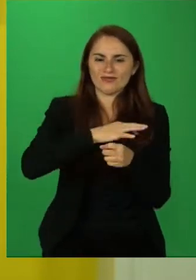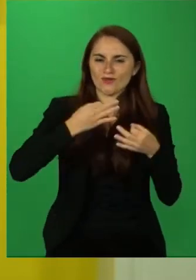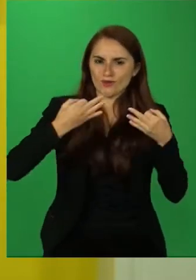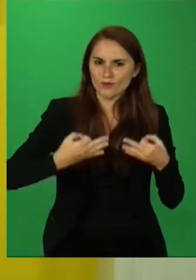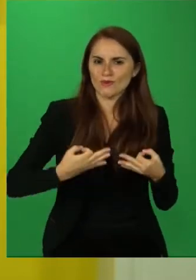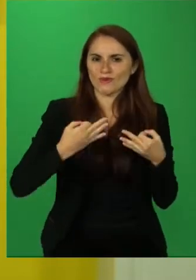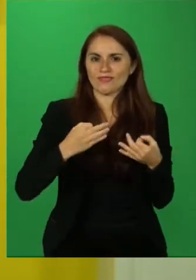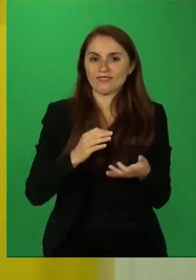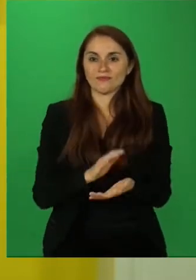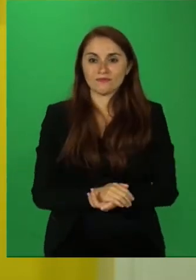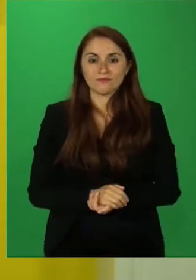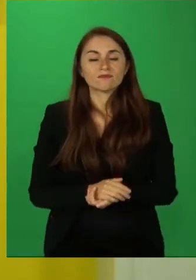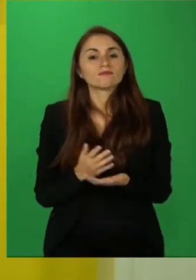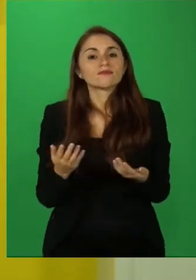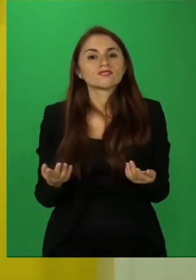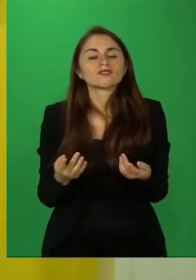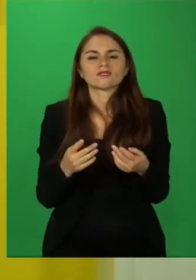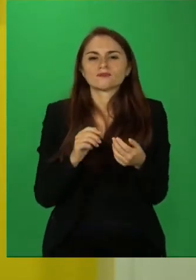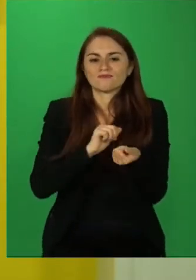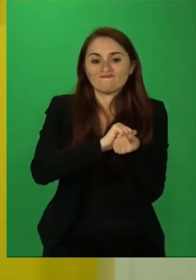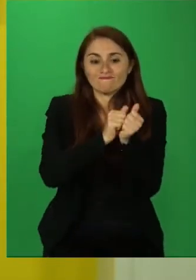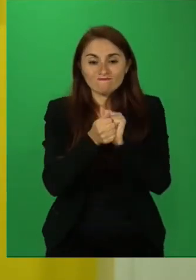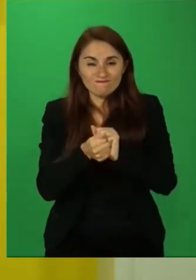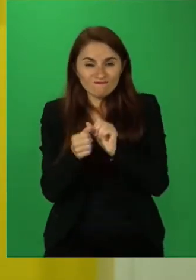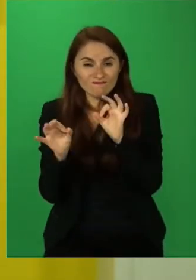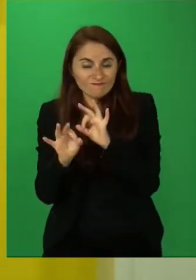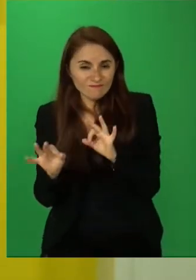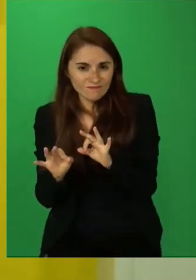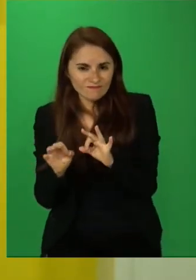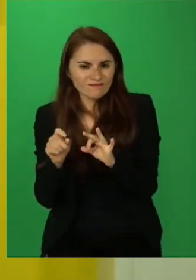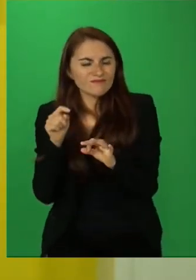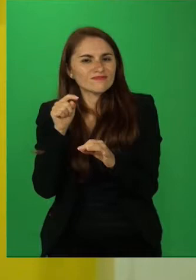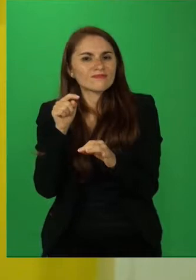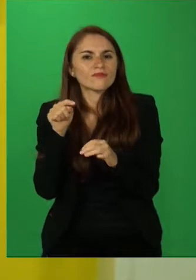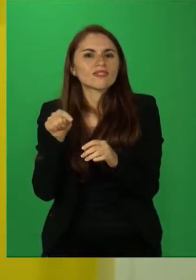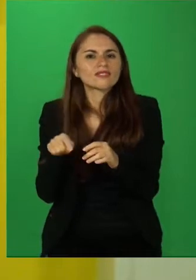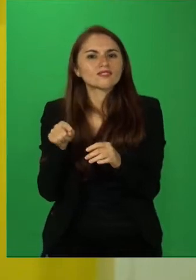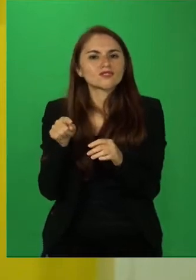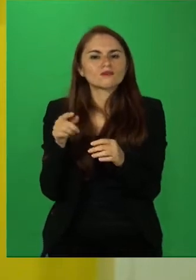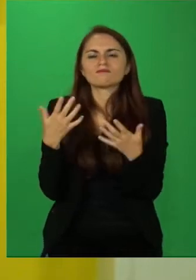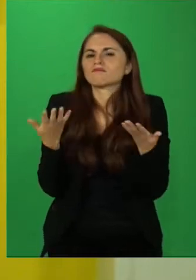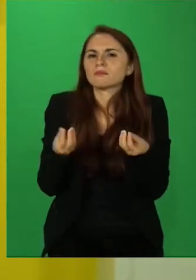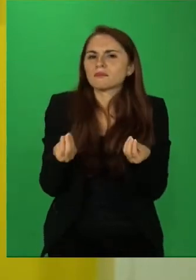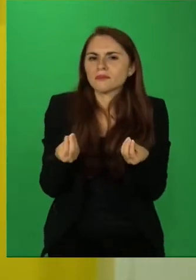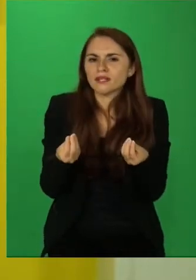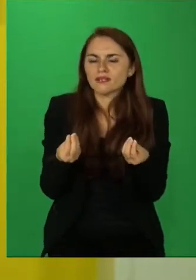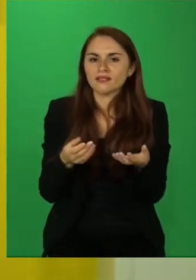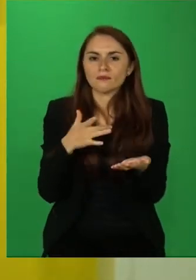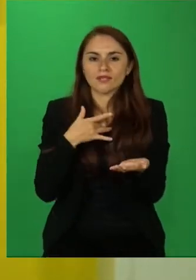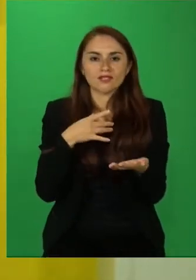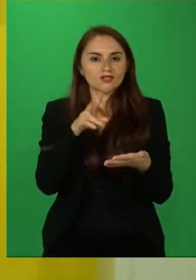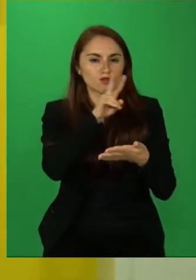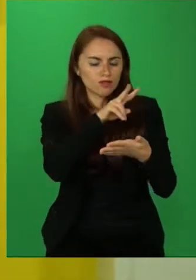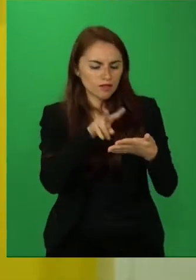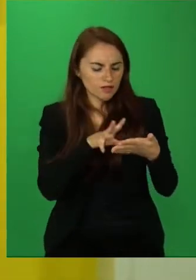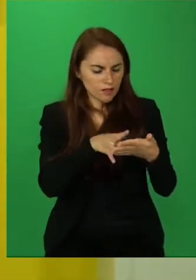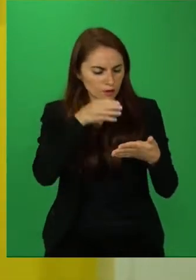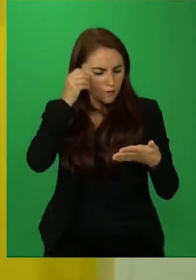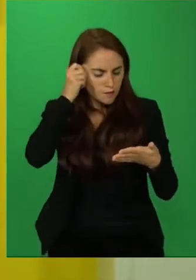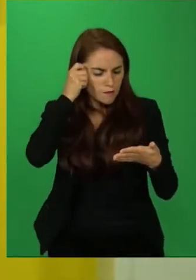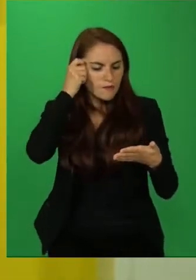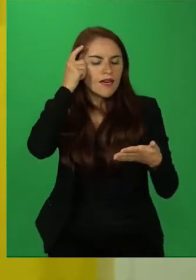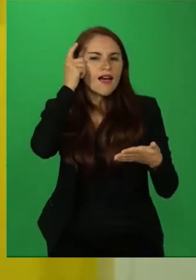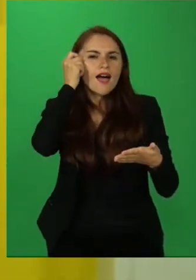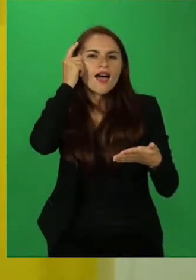Quiero que tengas claro que interpretar implica comprender y que yo lo comprendo tan bien